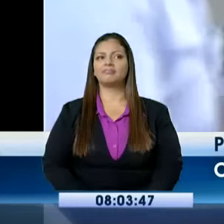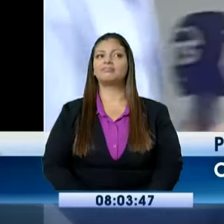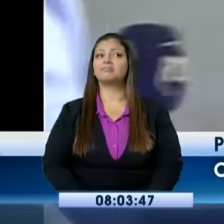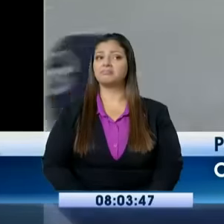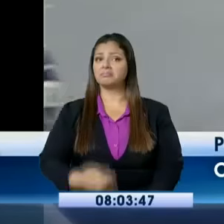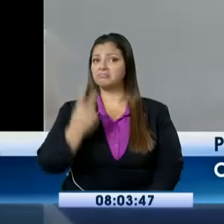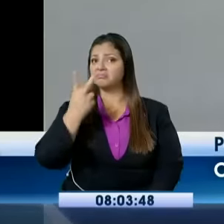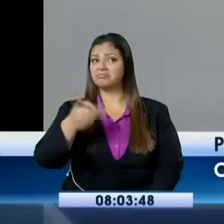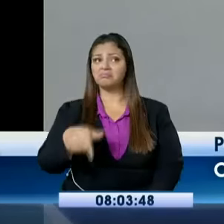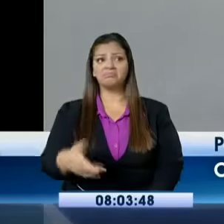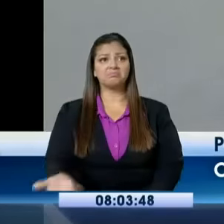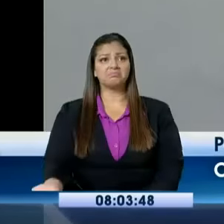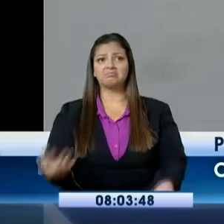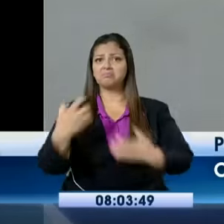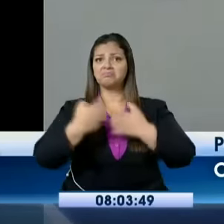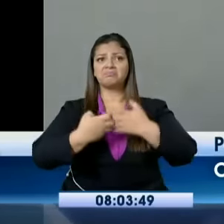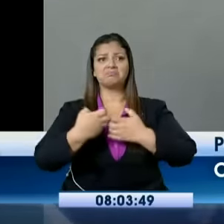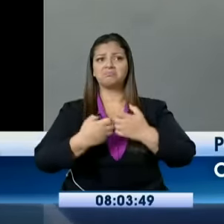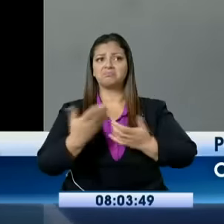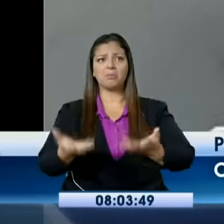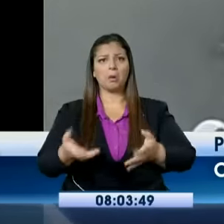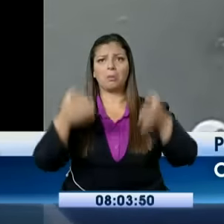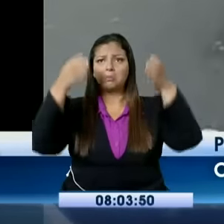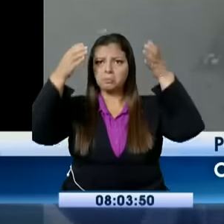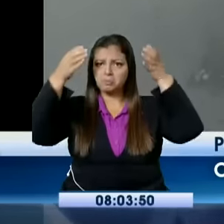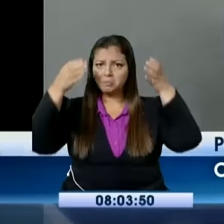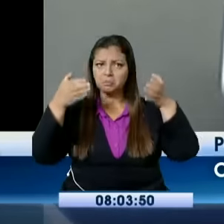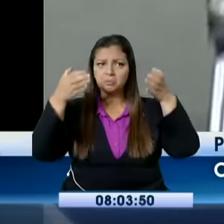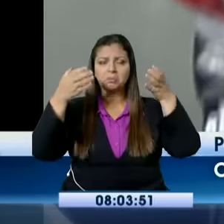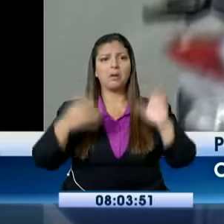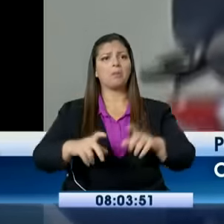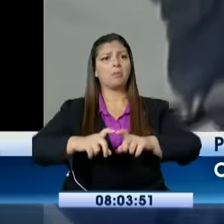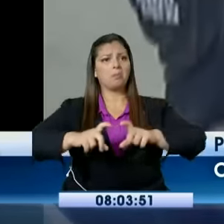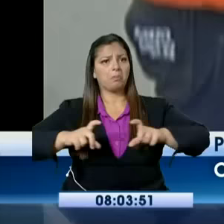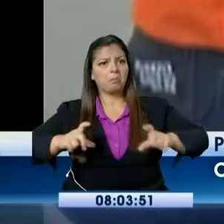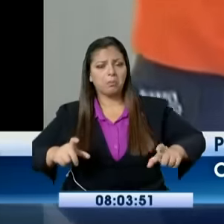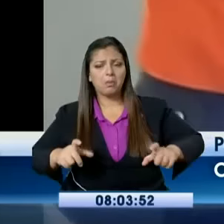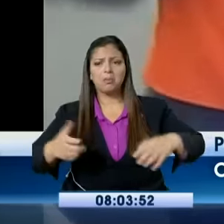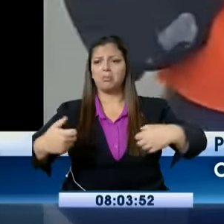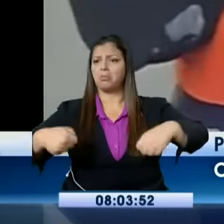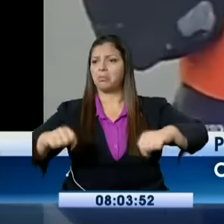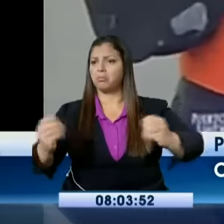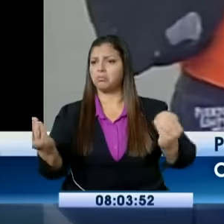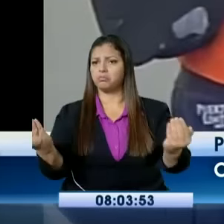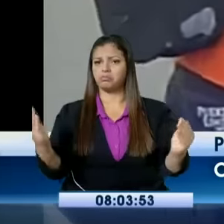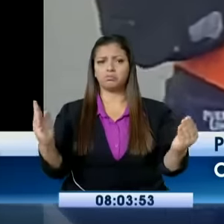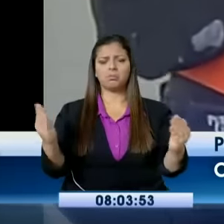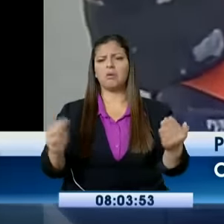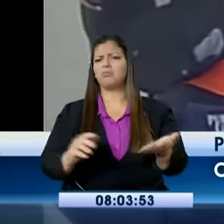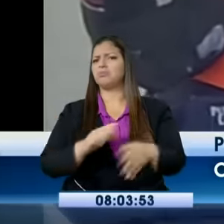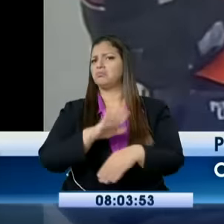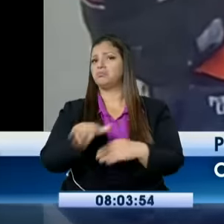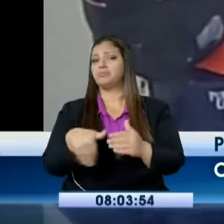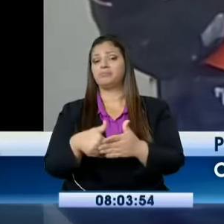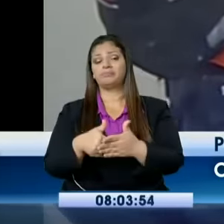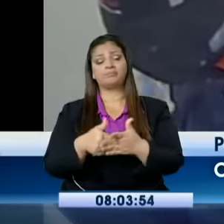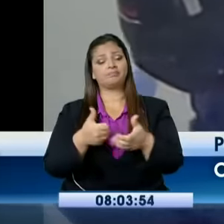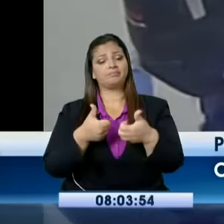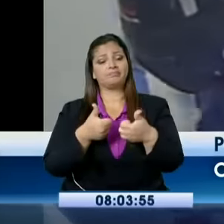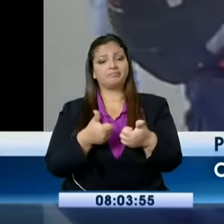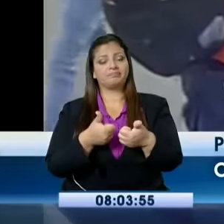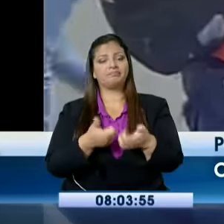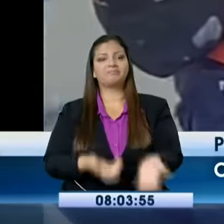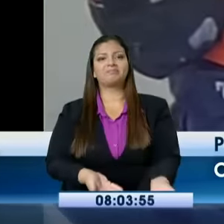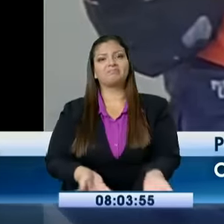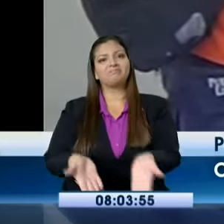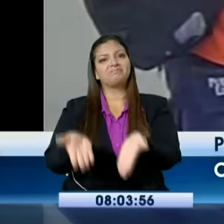sus retrovisores, no tiene ningún inconveniente. Eso no dura más de 10 minutos. Este tipo de operativos se realizan justamente